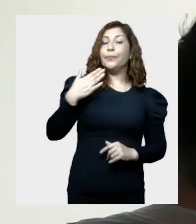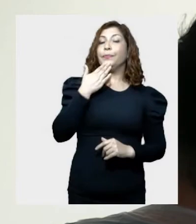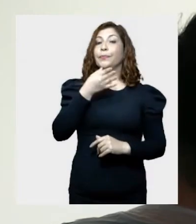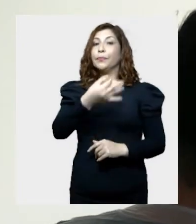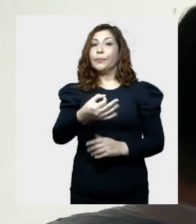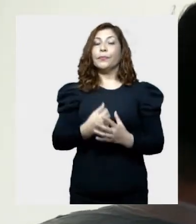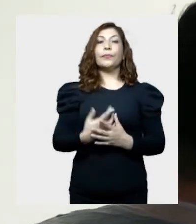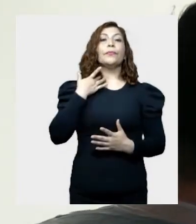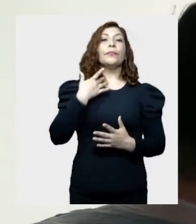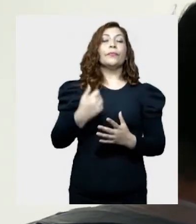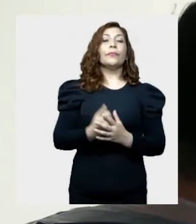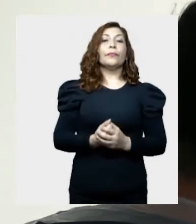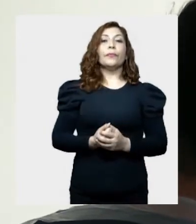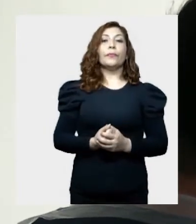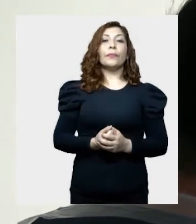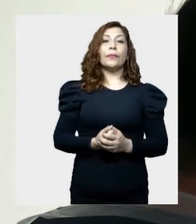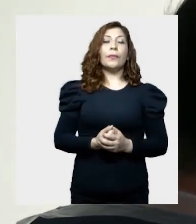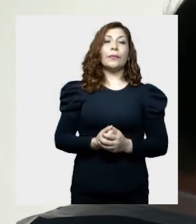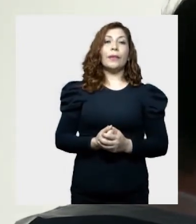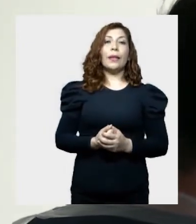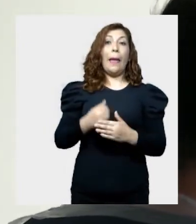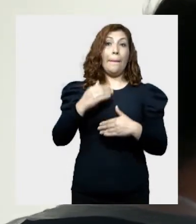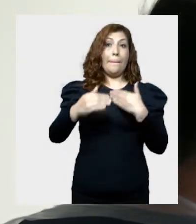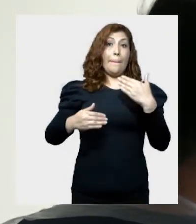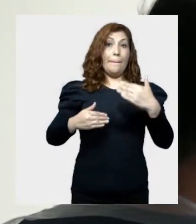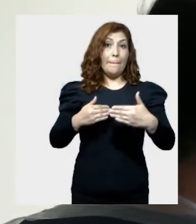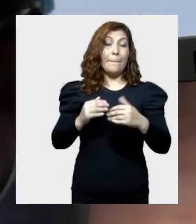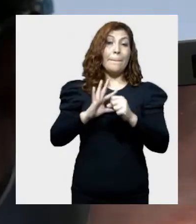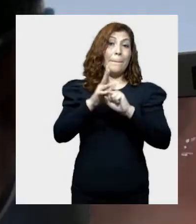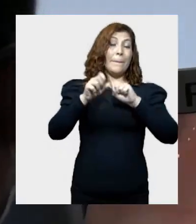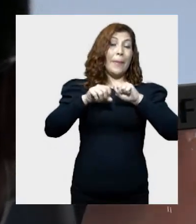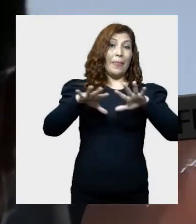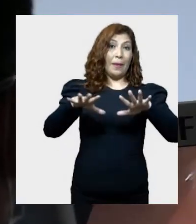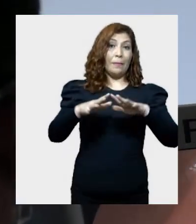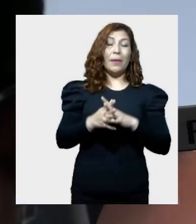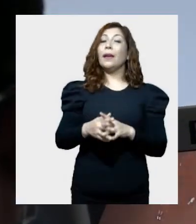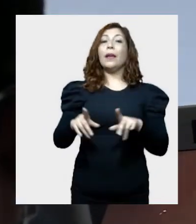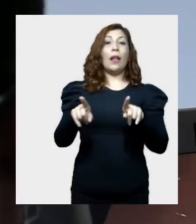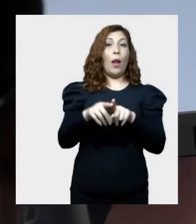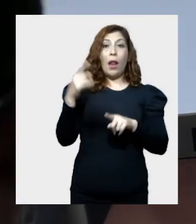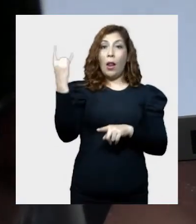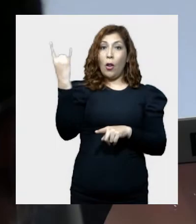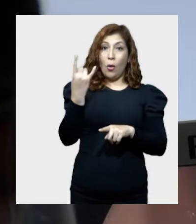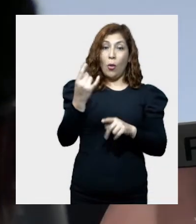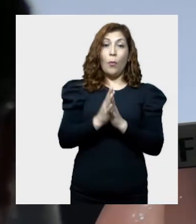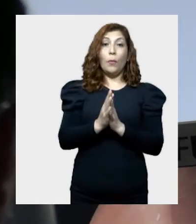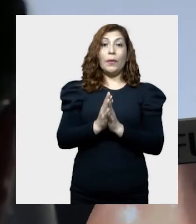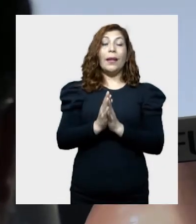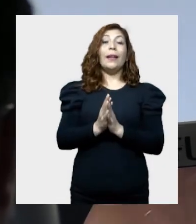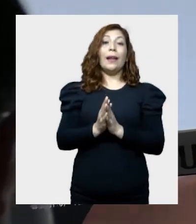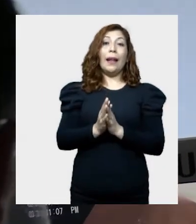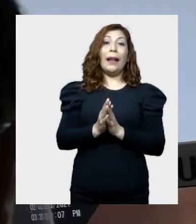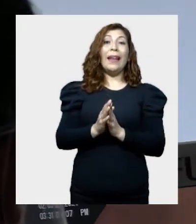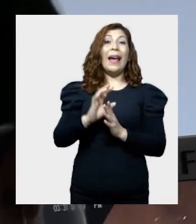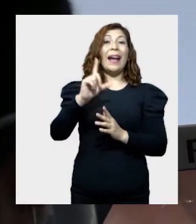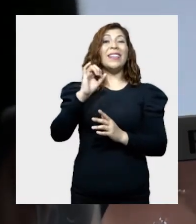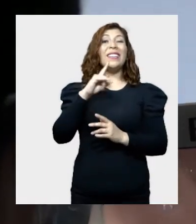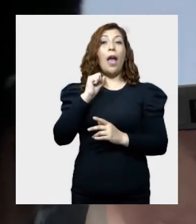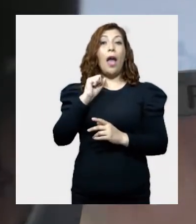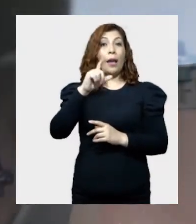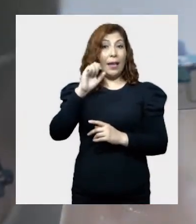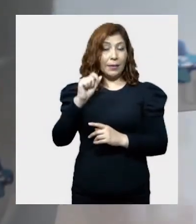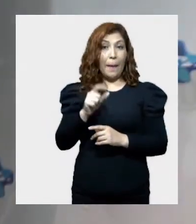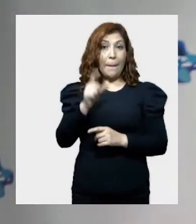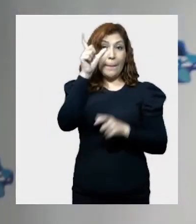señalar que, a pesar de la pandemia, la unidad dio cobertura a las garantías GES, pacientes